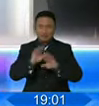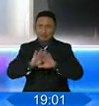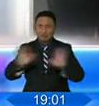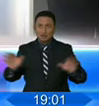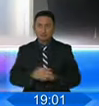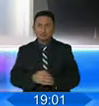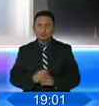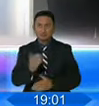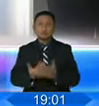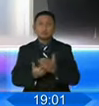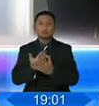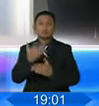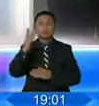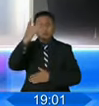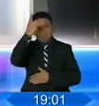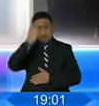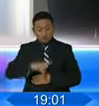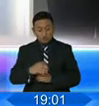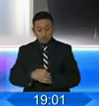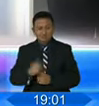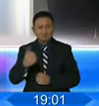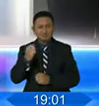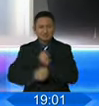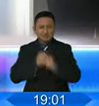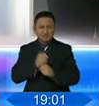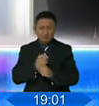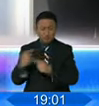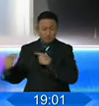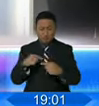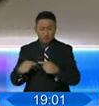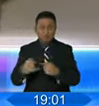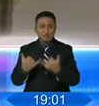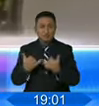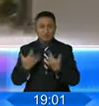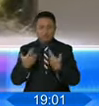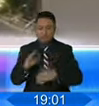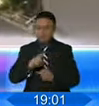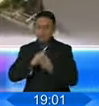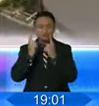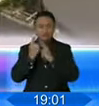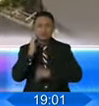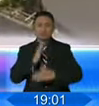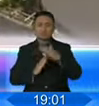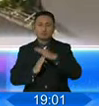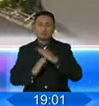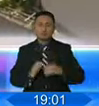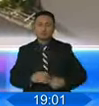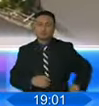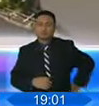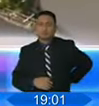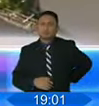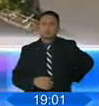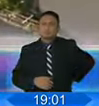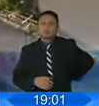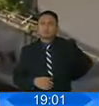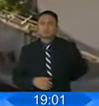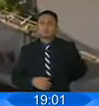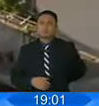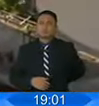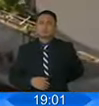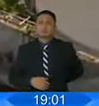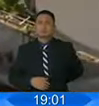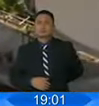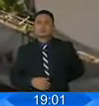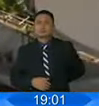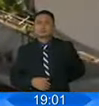decisiones y tras 10 años de fuertes críticas en contra de los medios privados, se registra un cambio en el manejo comunicacional desde el régimen.